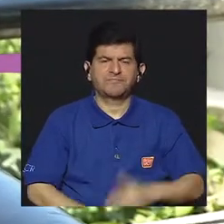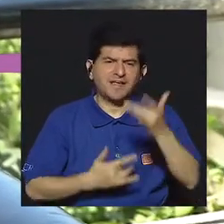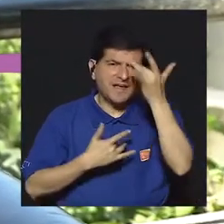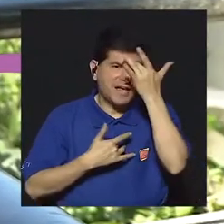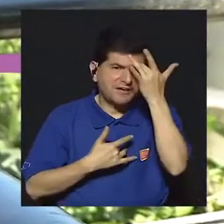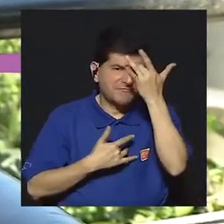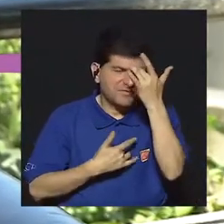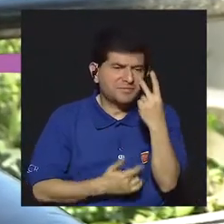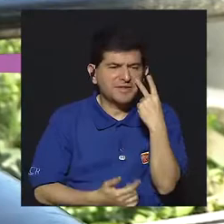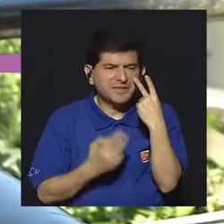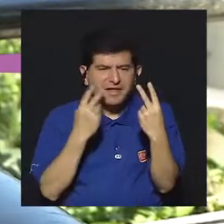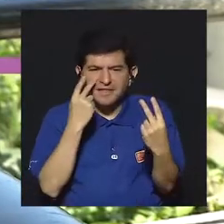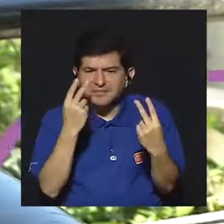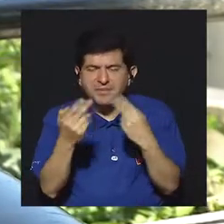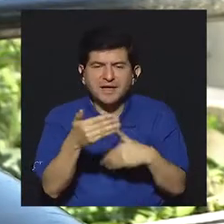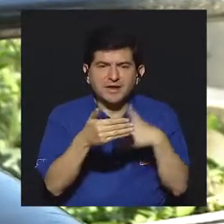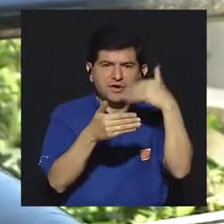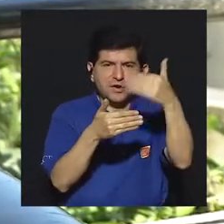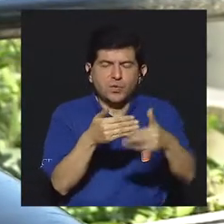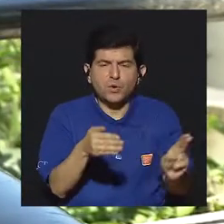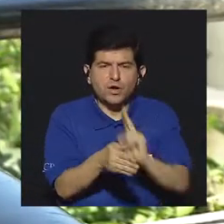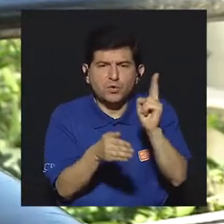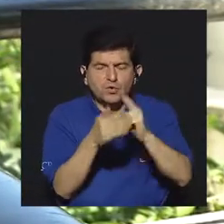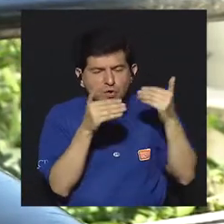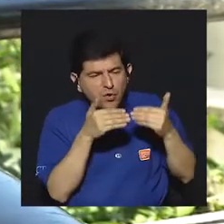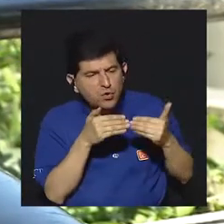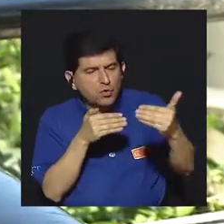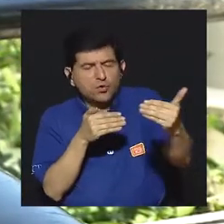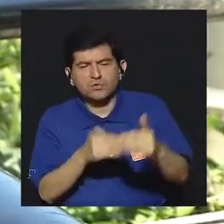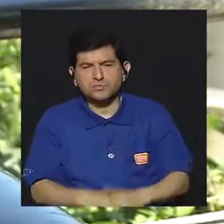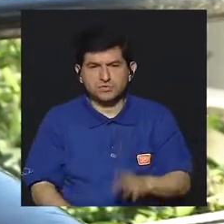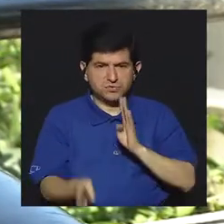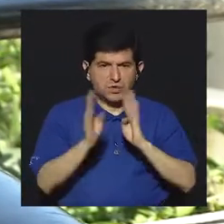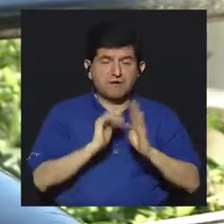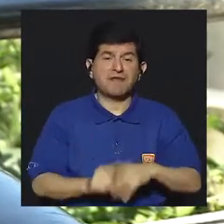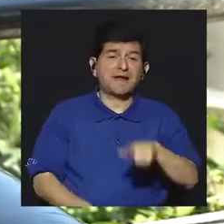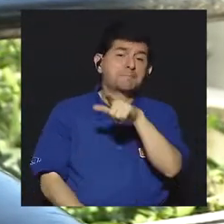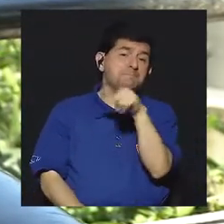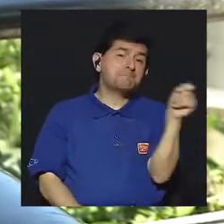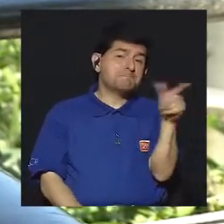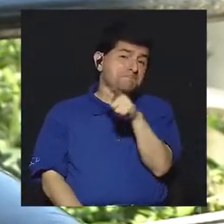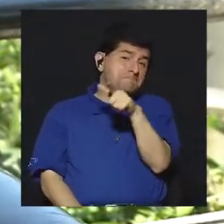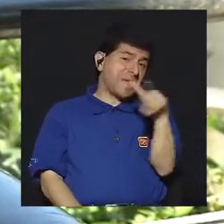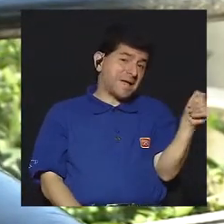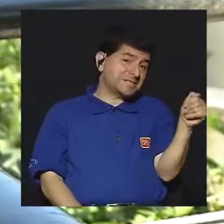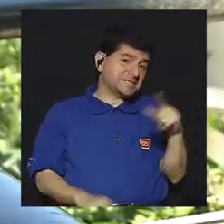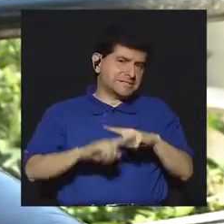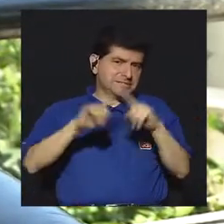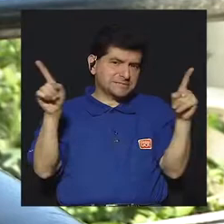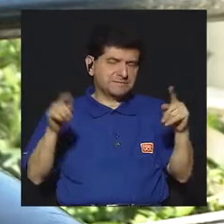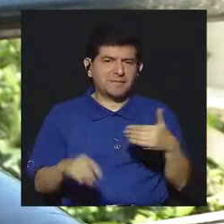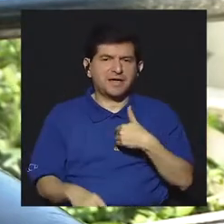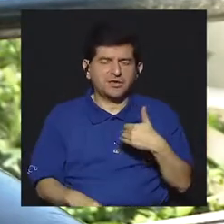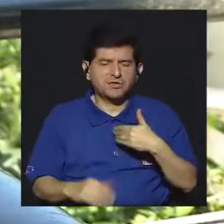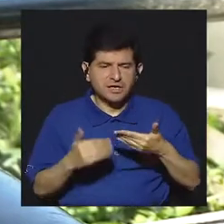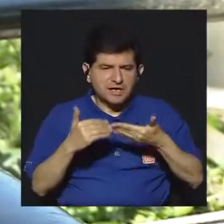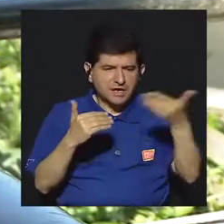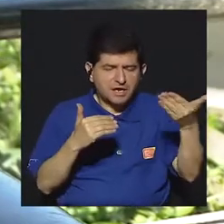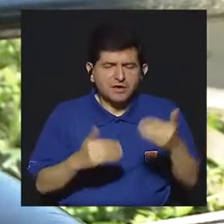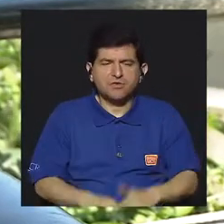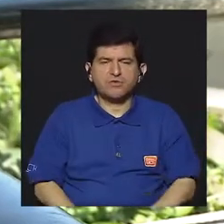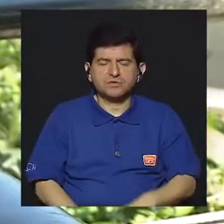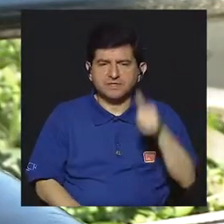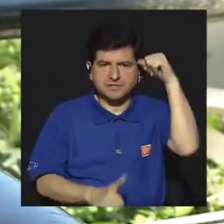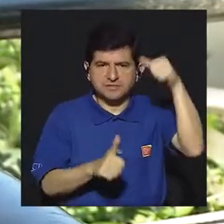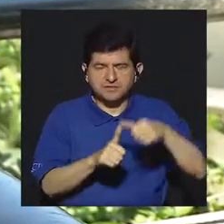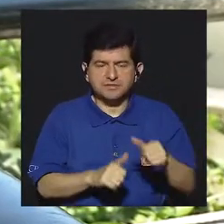los padecimientos los vamos a ir viendo después de que el uso es prolongado. Prolongado, hablemos de meses, ¿verdad? Pero vamos a tener que tener factores